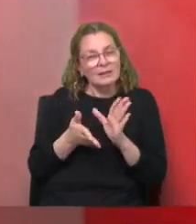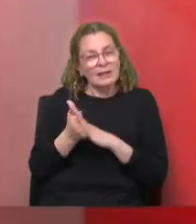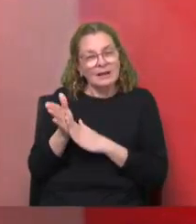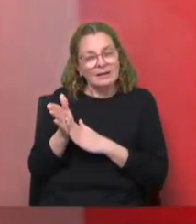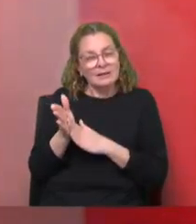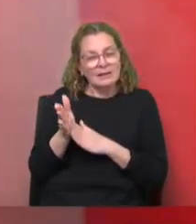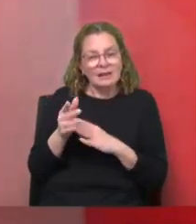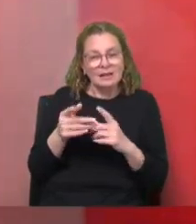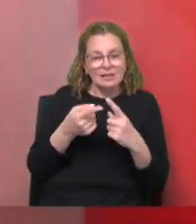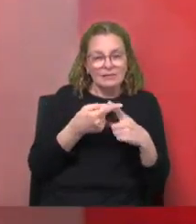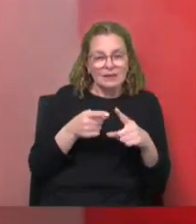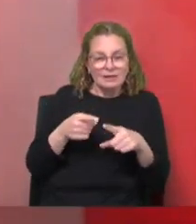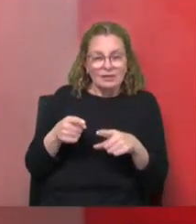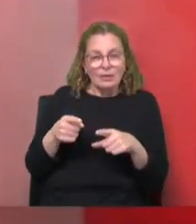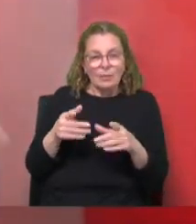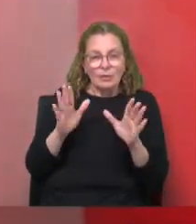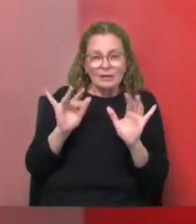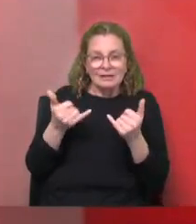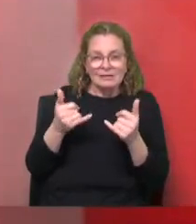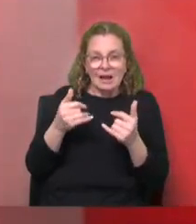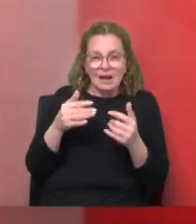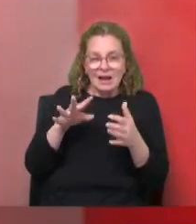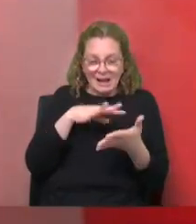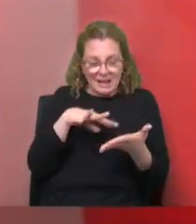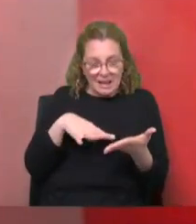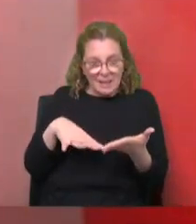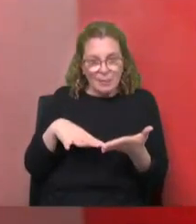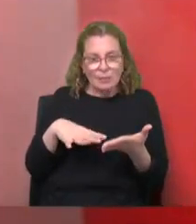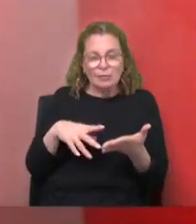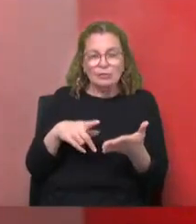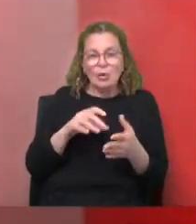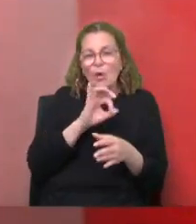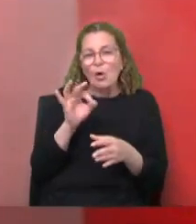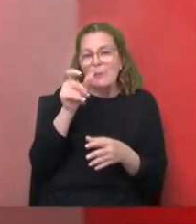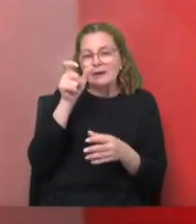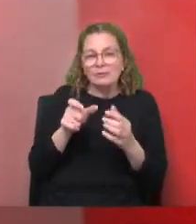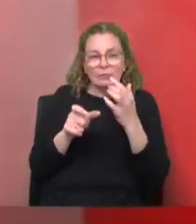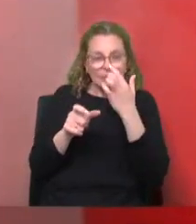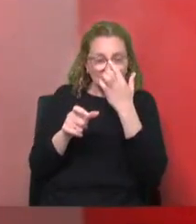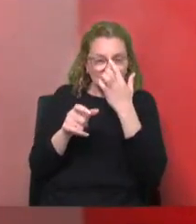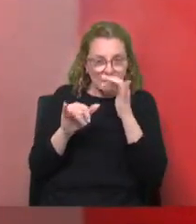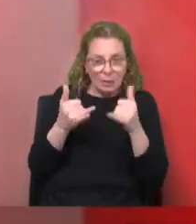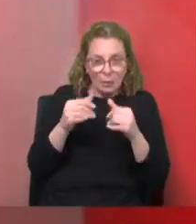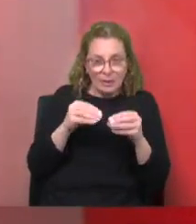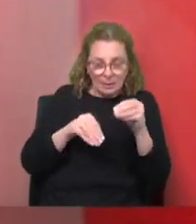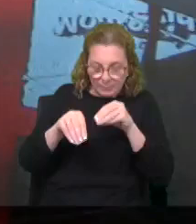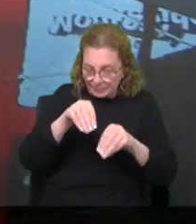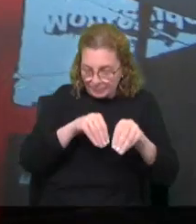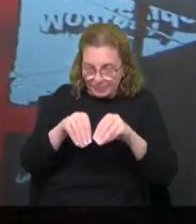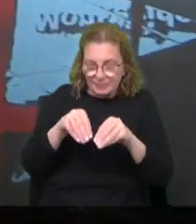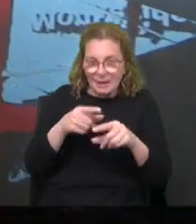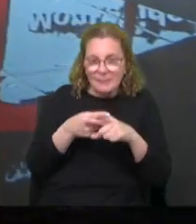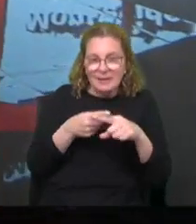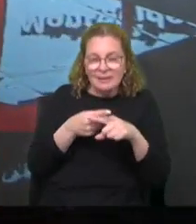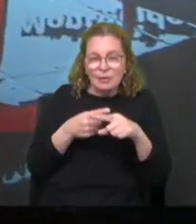nichos. Salir de los que ya leemos historietas o la gente que juega juegos de rol y está remetida en el medio, o la